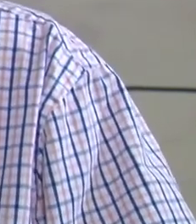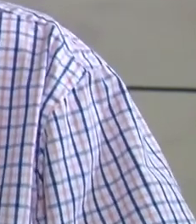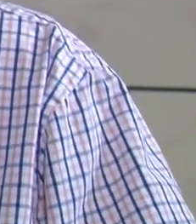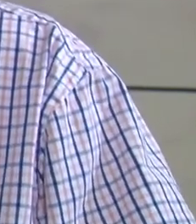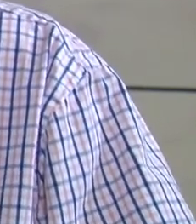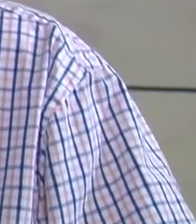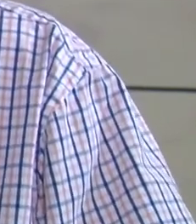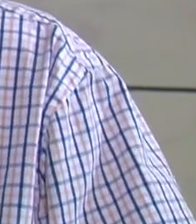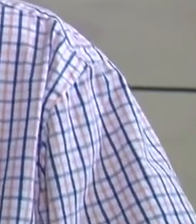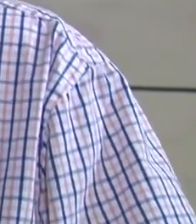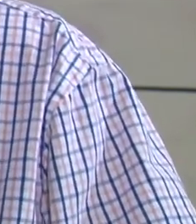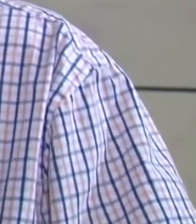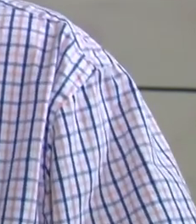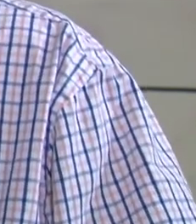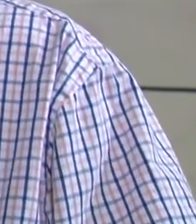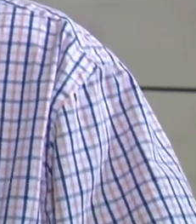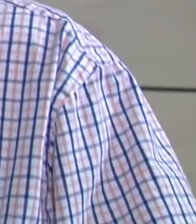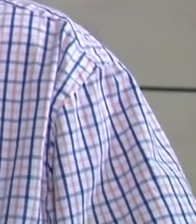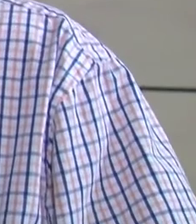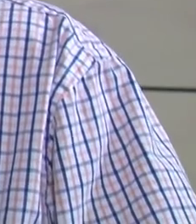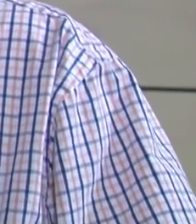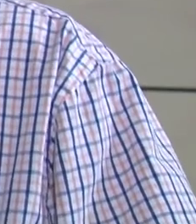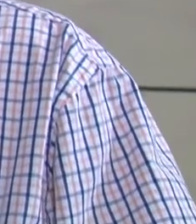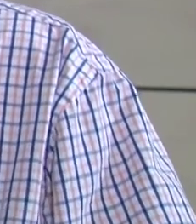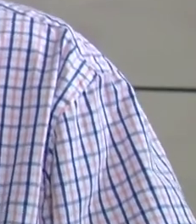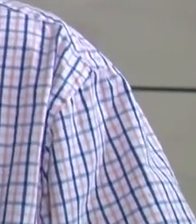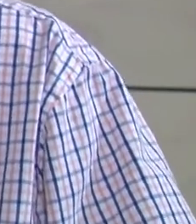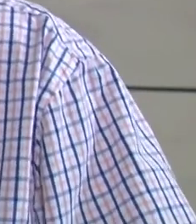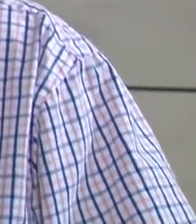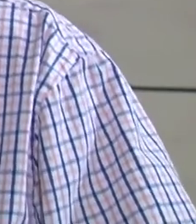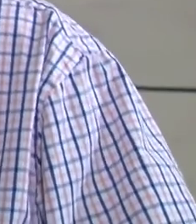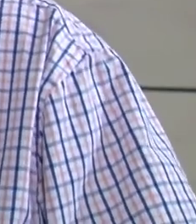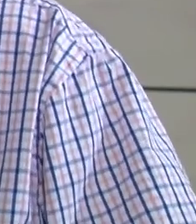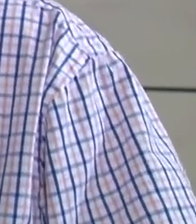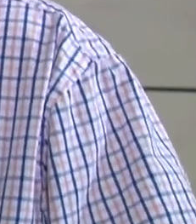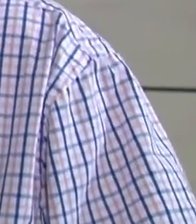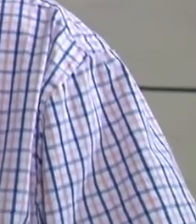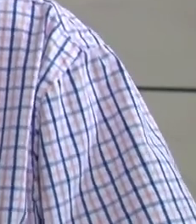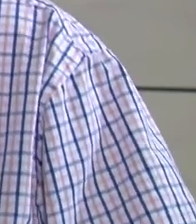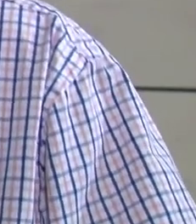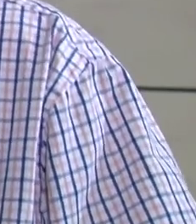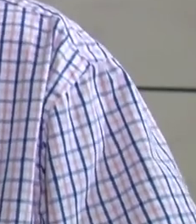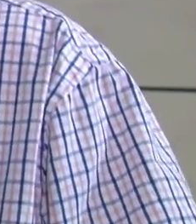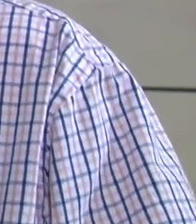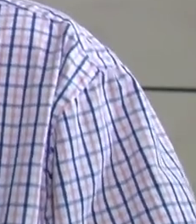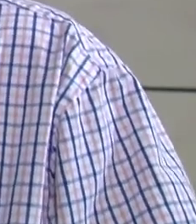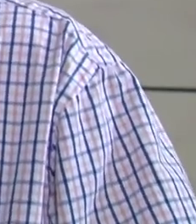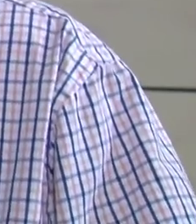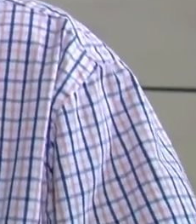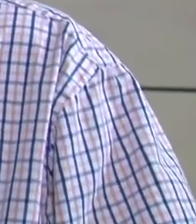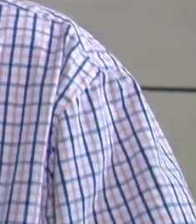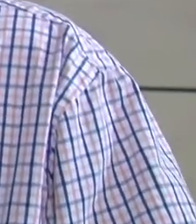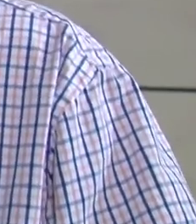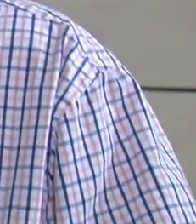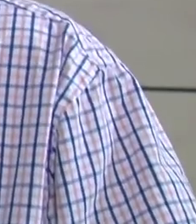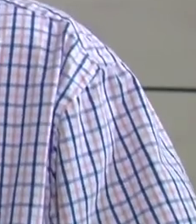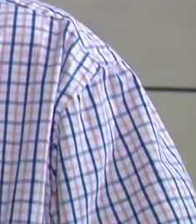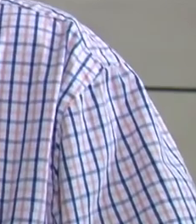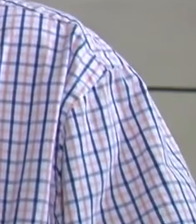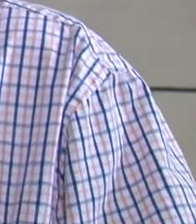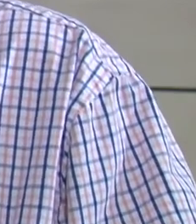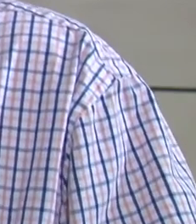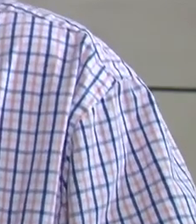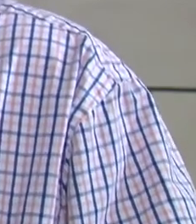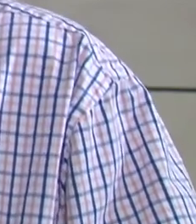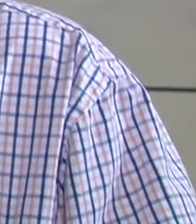empresas que la ejercen tienen que rendir cuentas, como rinden cuentas las universidades y otras instituciones. Creo que la rendición de cuentas